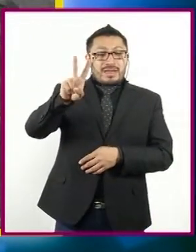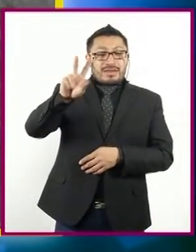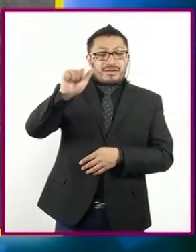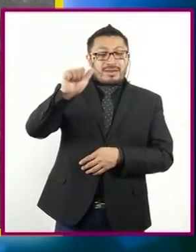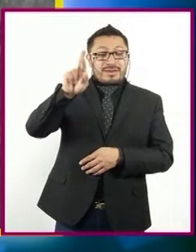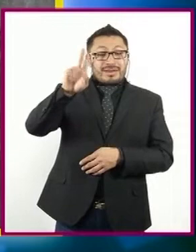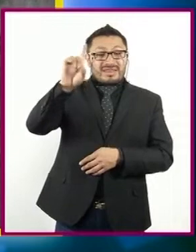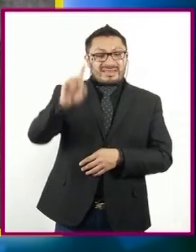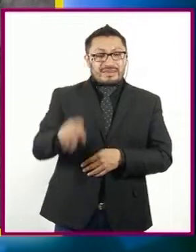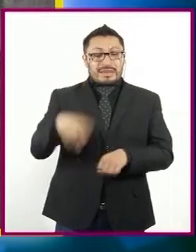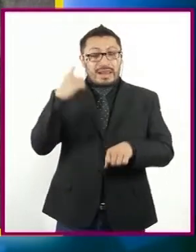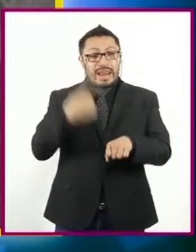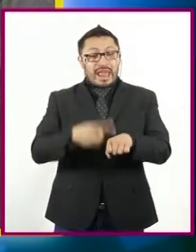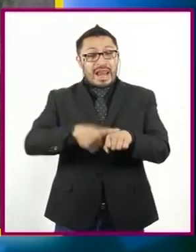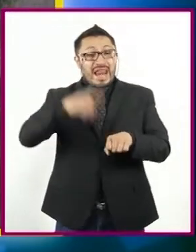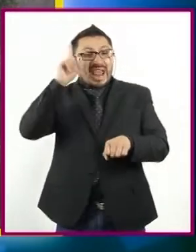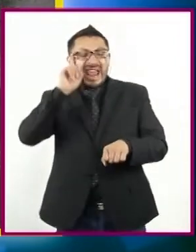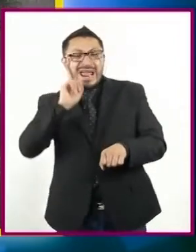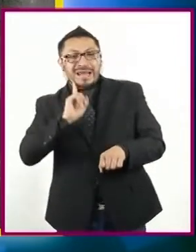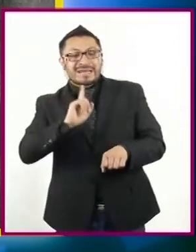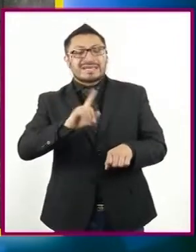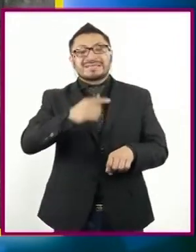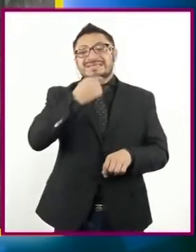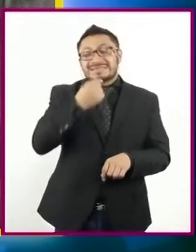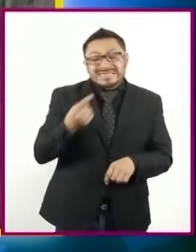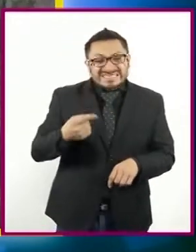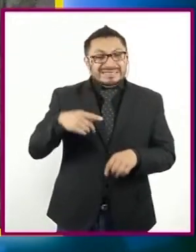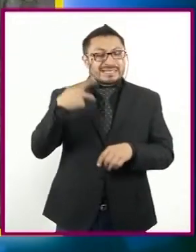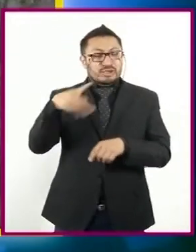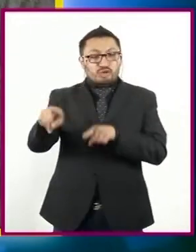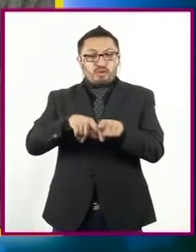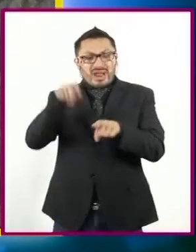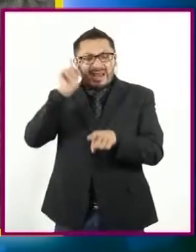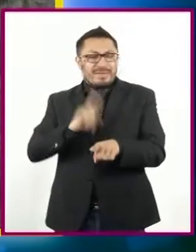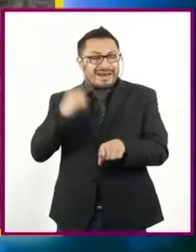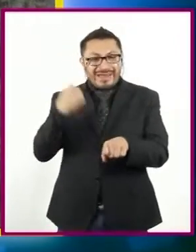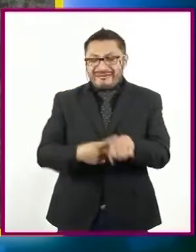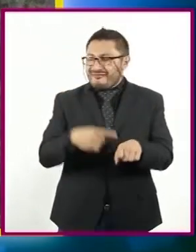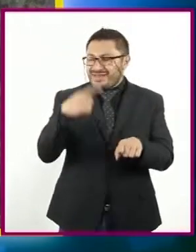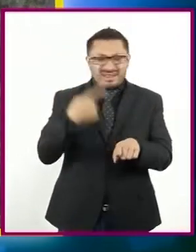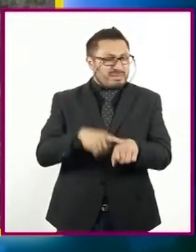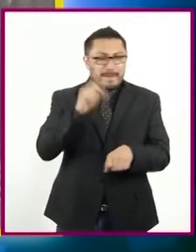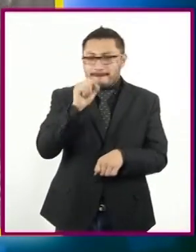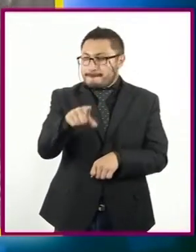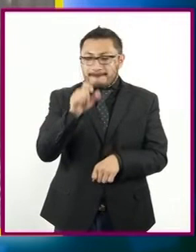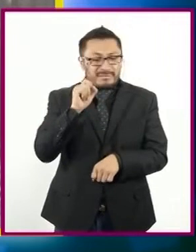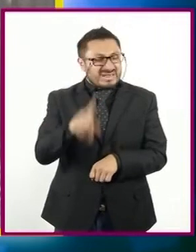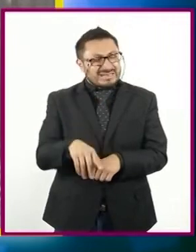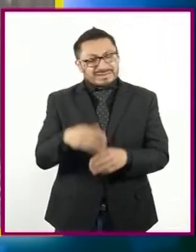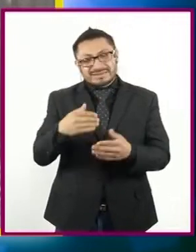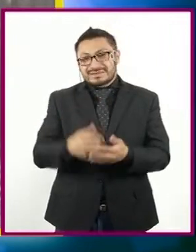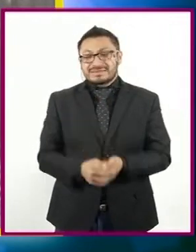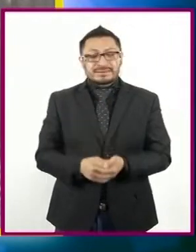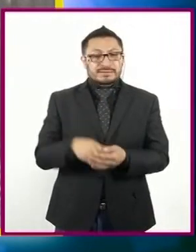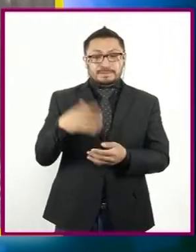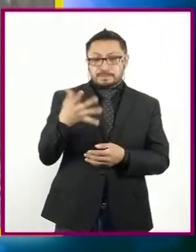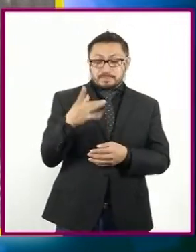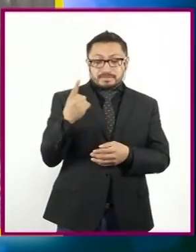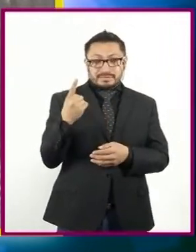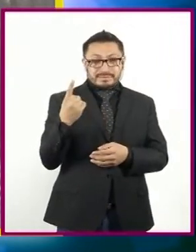el delicado y demacrado estado de su hermana, enferma de tuberculosis poco antes de su muerte. Entre los años